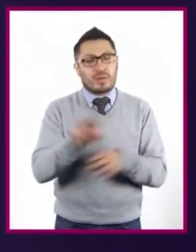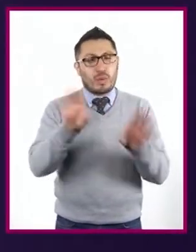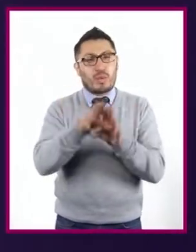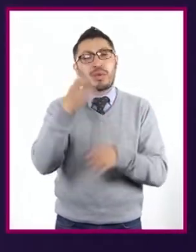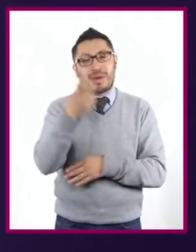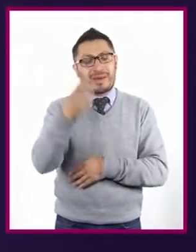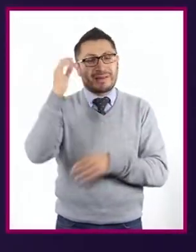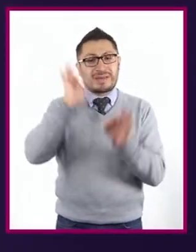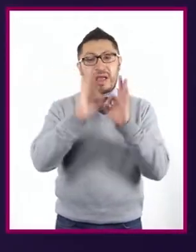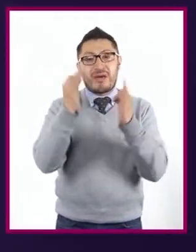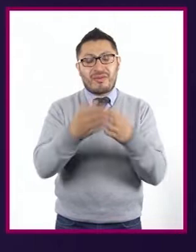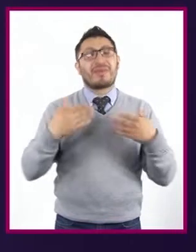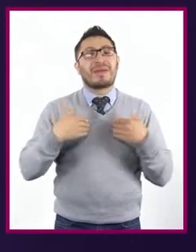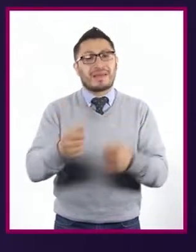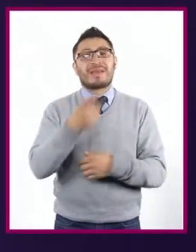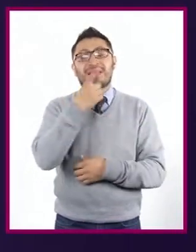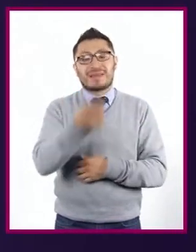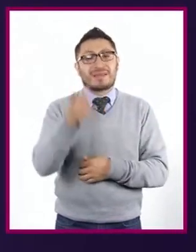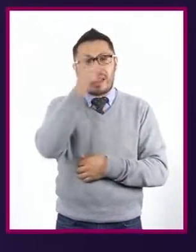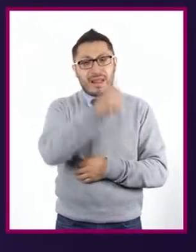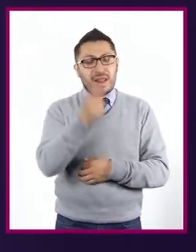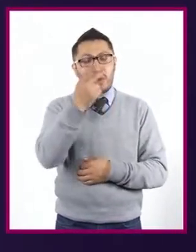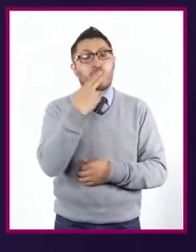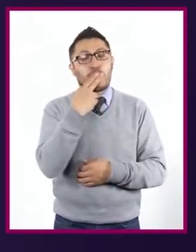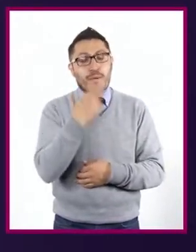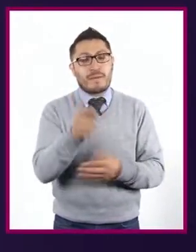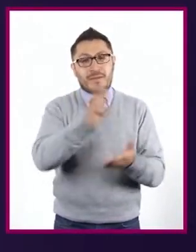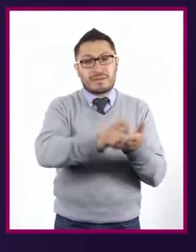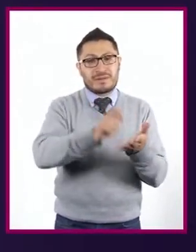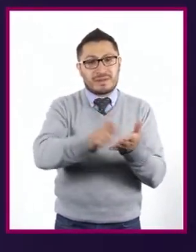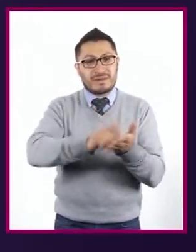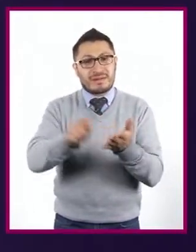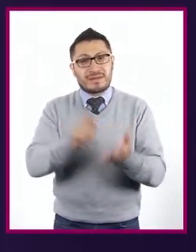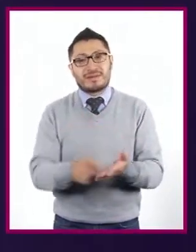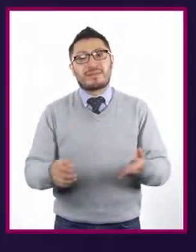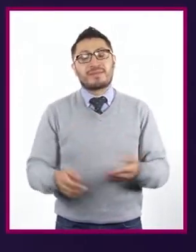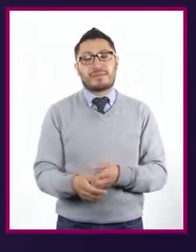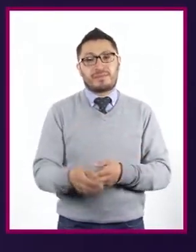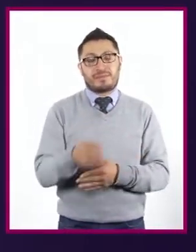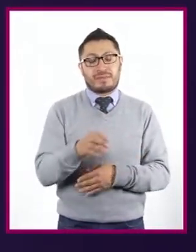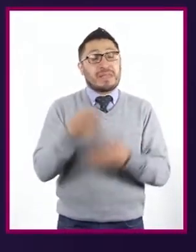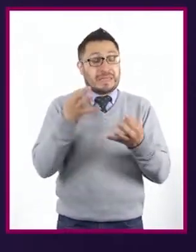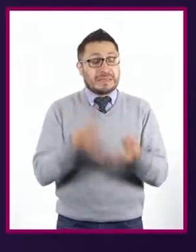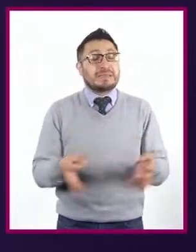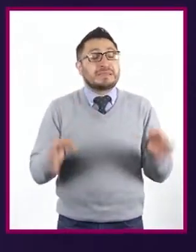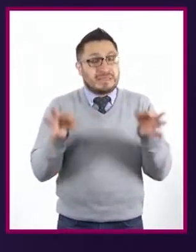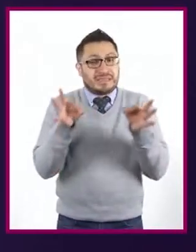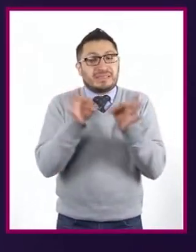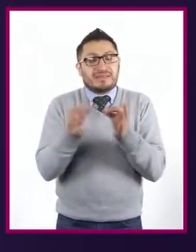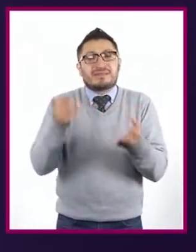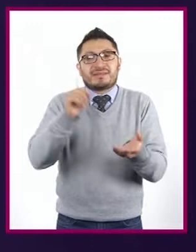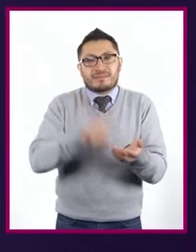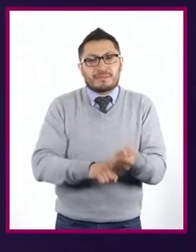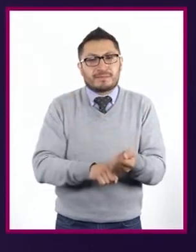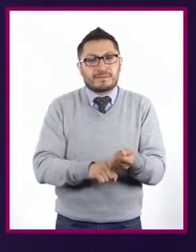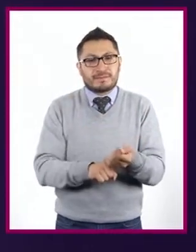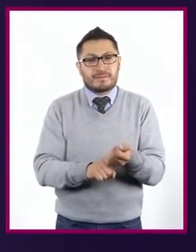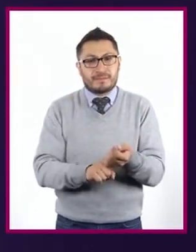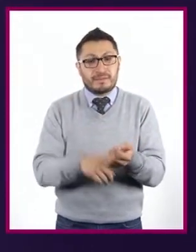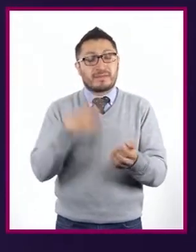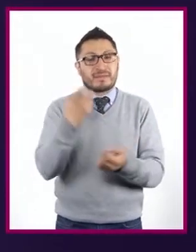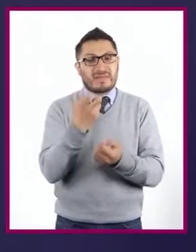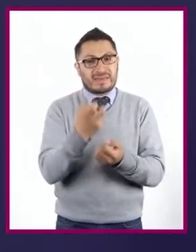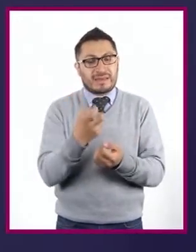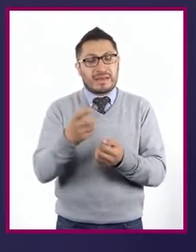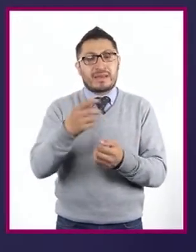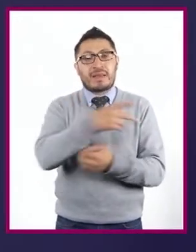razonamiento, diremos que el tipo de lenguaje usado en las notas informativas juega un papel importante en el efecto que éstas tendrán en